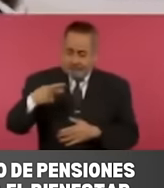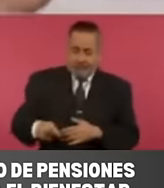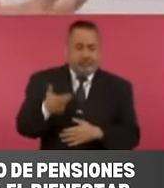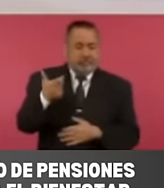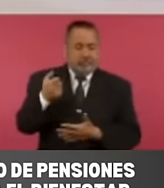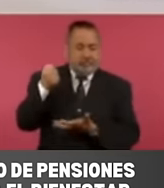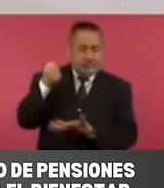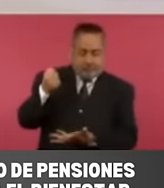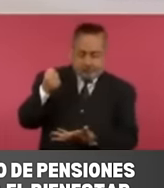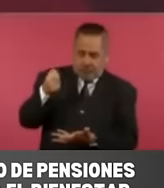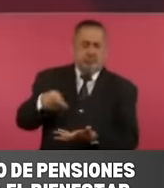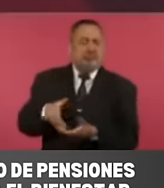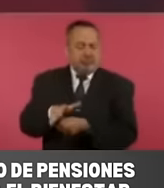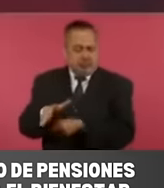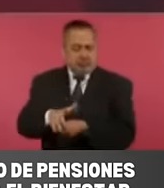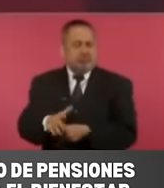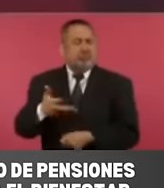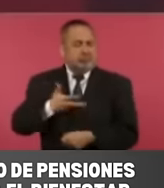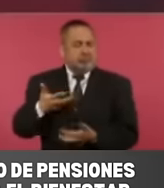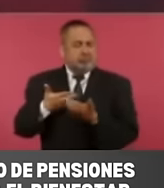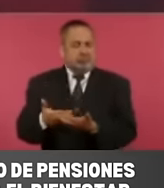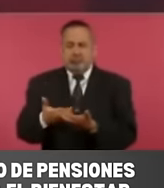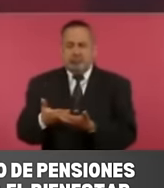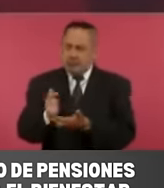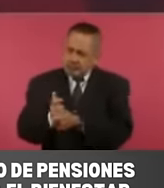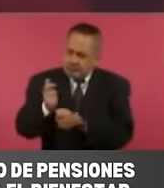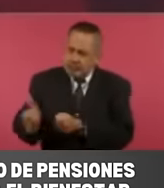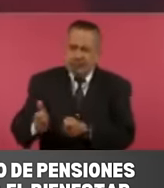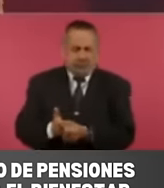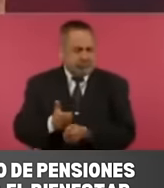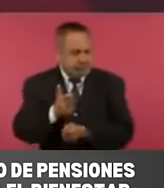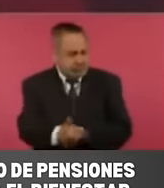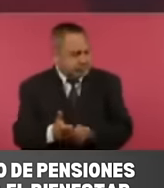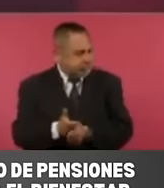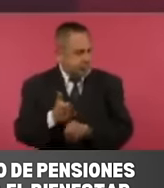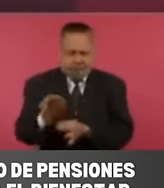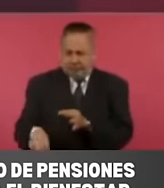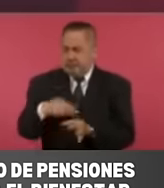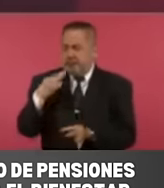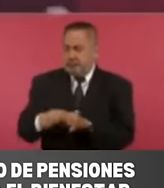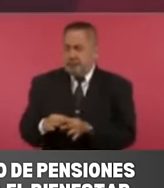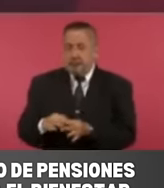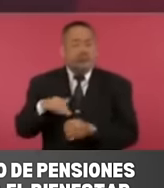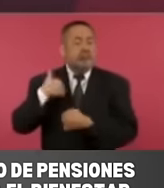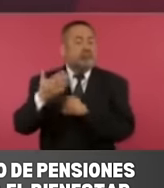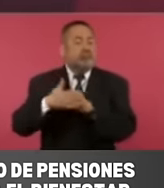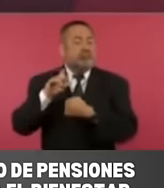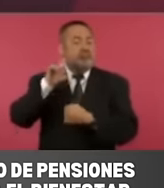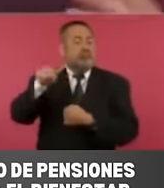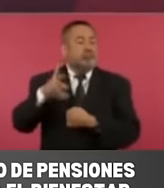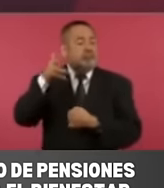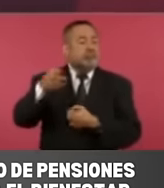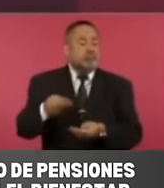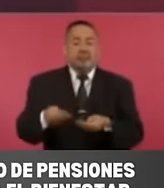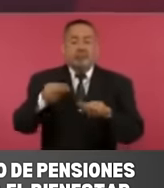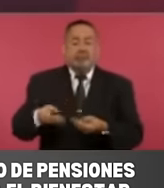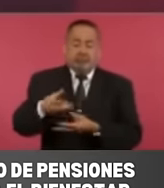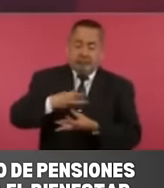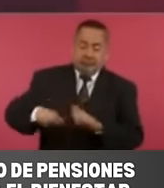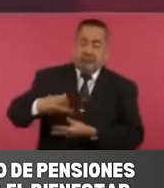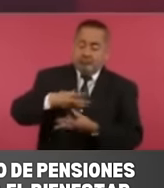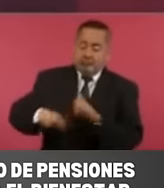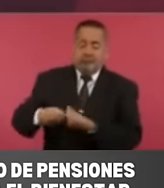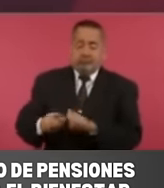Es dinero de todos los mexicanos. Son empresas del pueblo de México, a diferencia de lo que pasaba